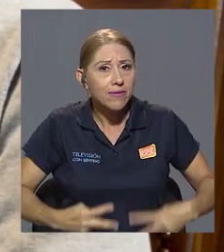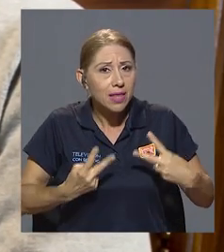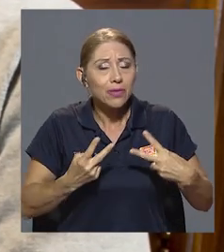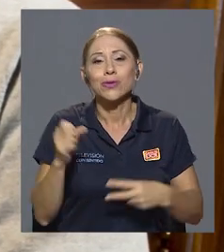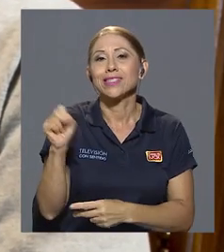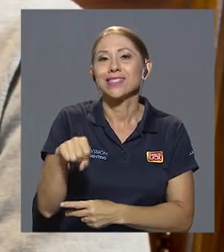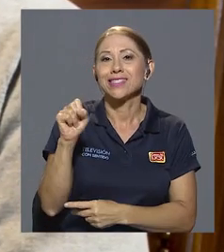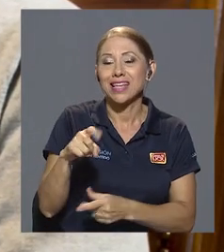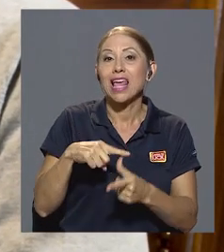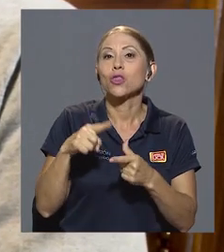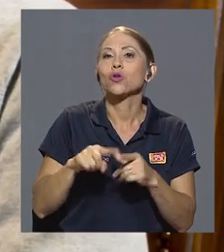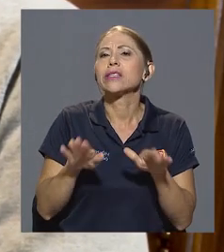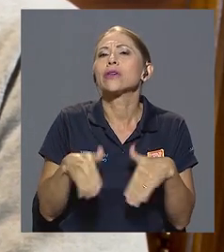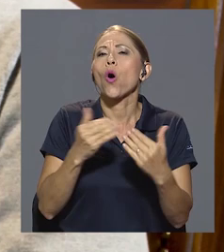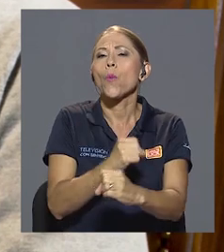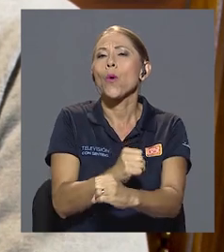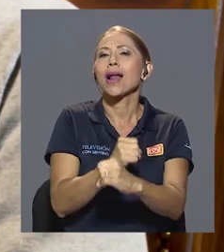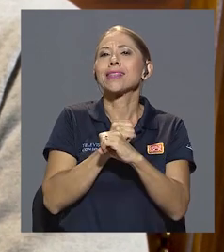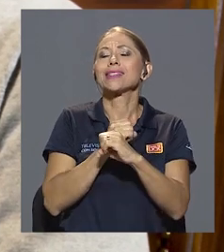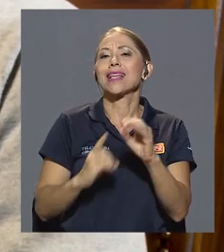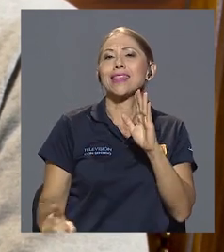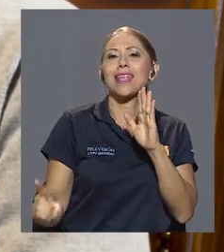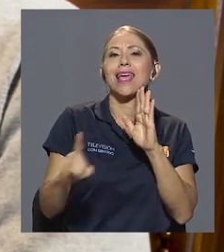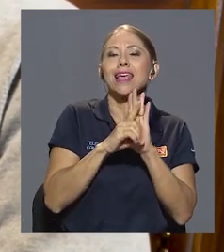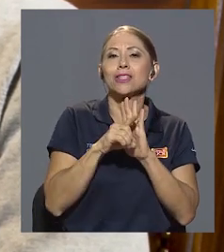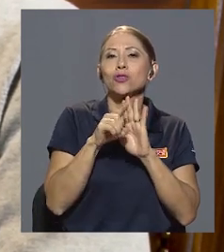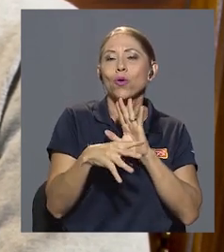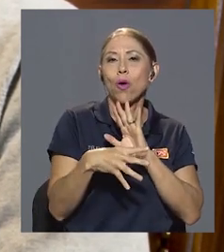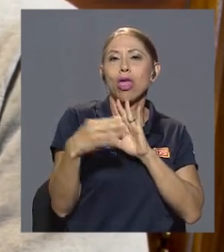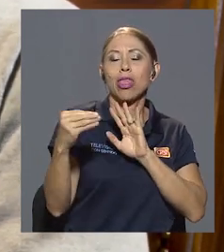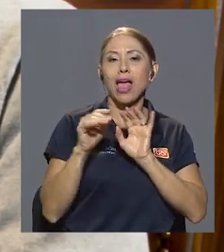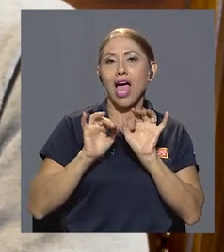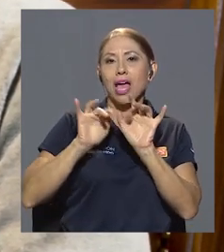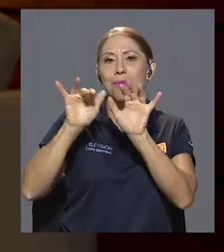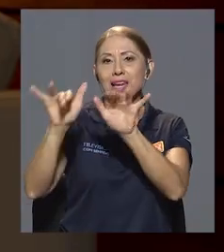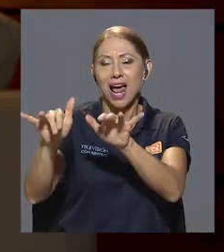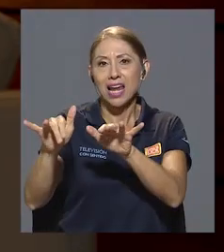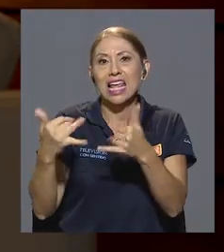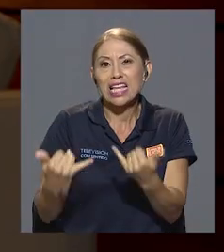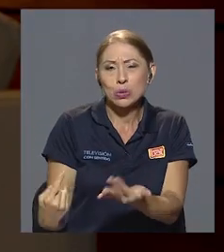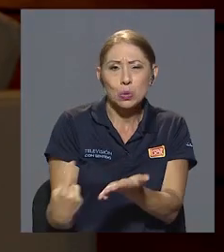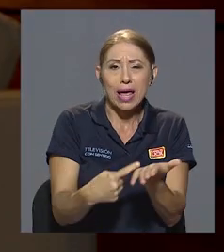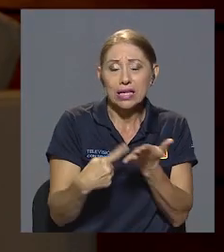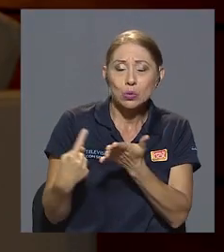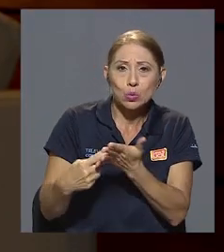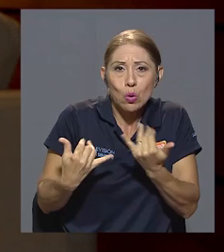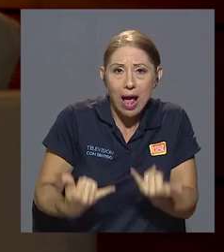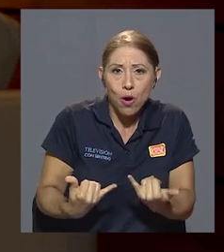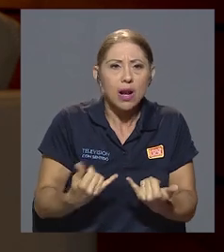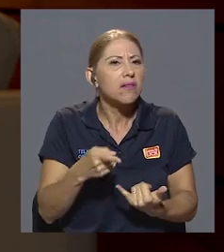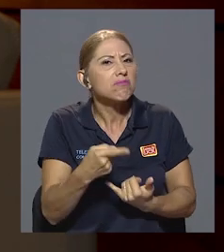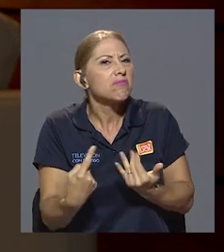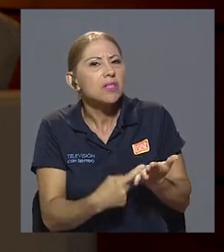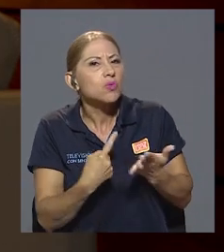garantizar el derecho a emigrar eso es una gran discusión que tenemos abierta y por dónde va la discusión